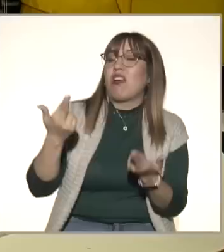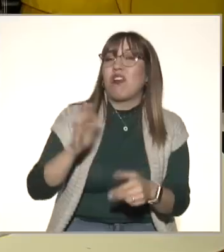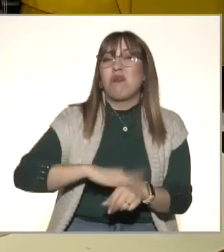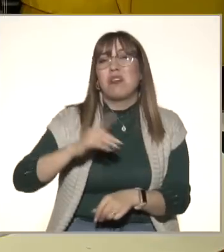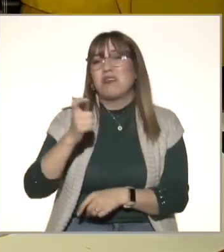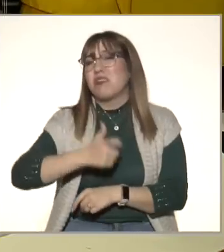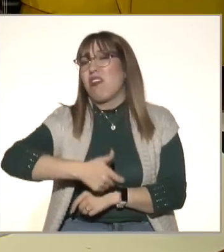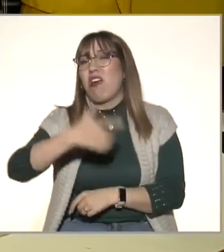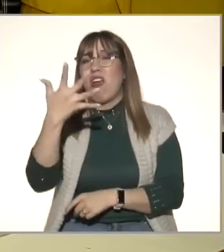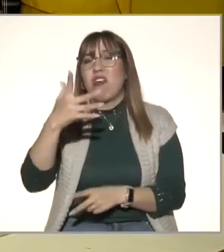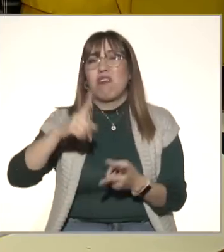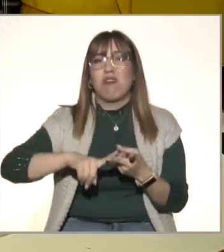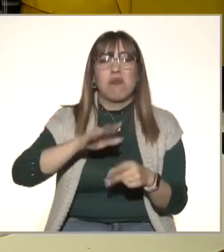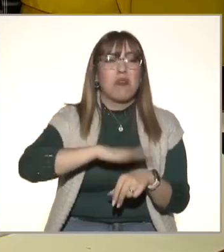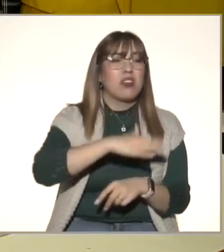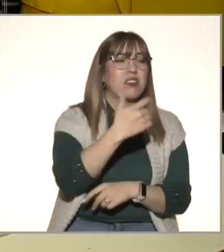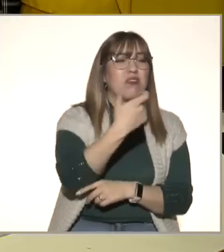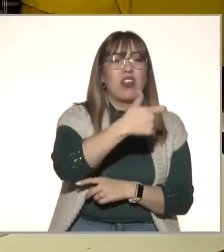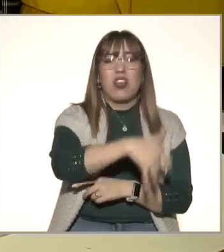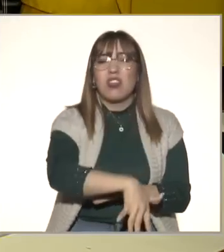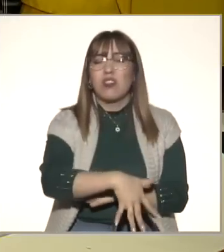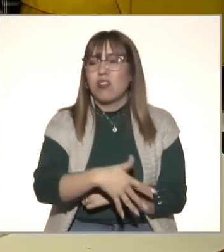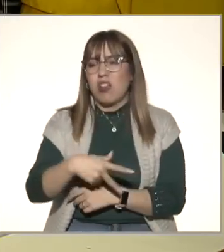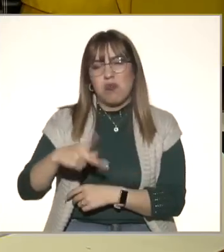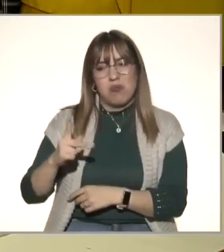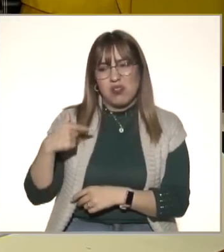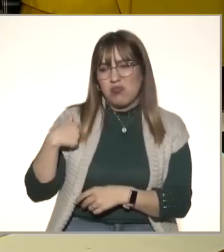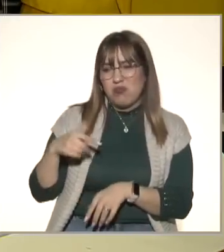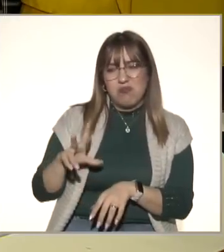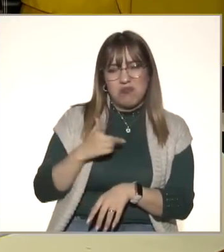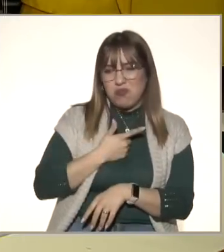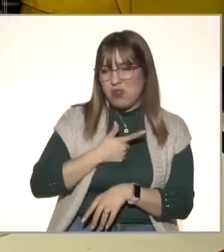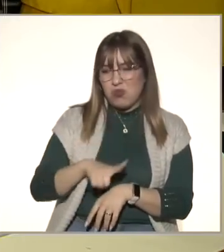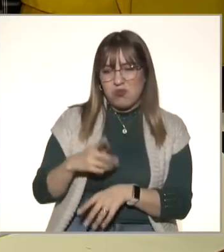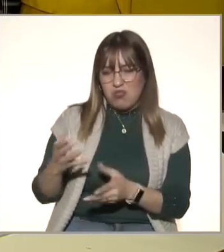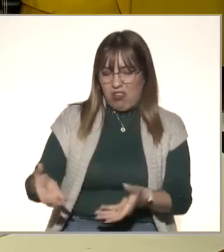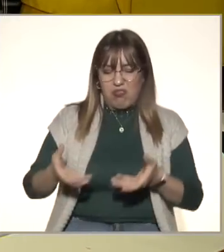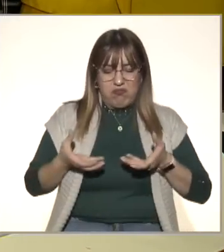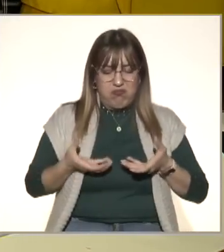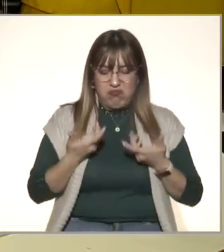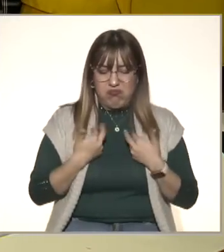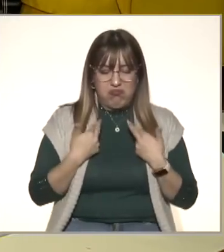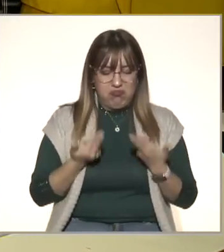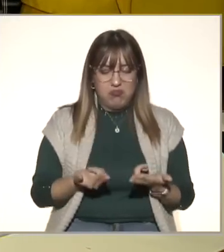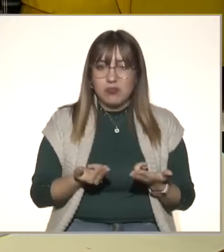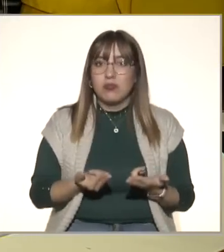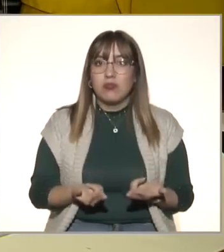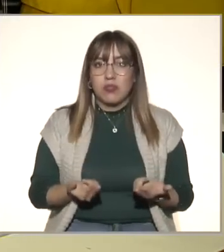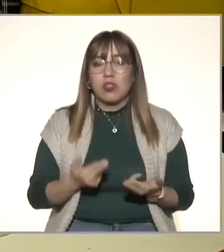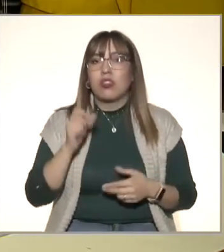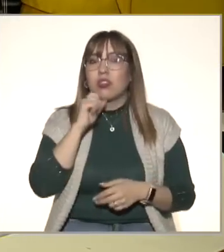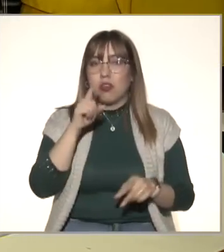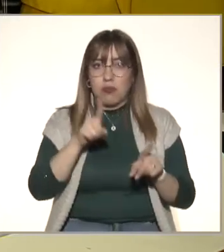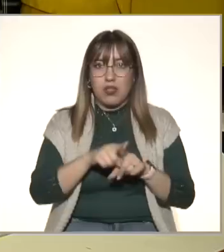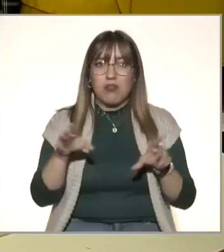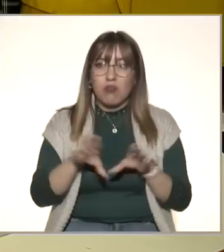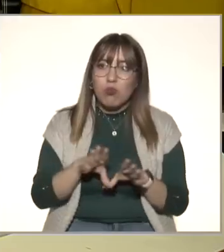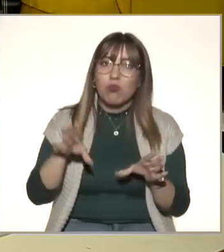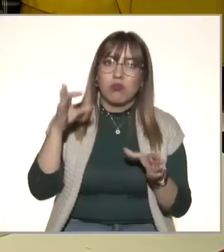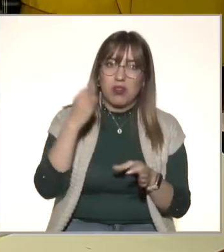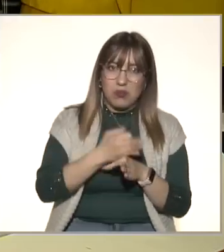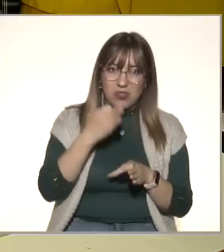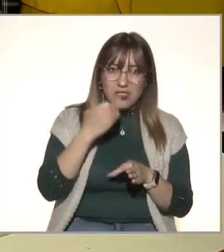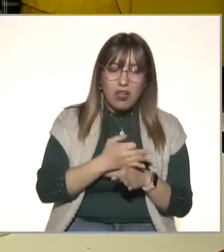dio el regalo más barato? Ah, pero no se vale que me hayas dado esto, yo no lo quería. A veces lo vemos también desde el consumismo. Esta época